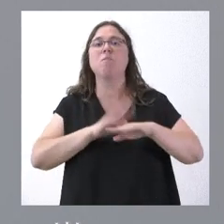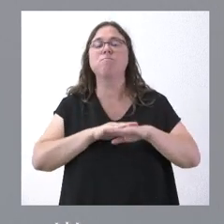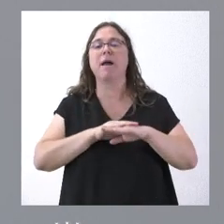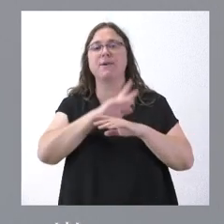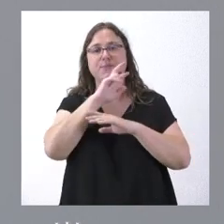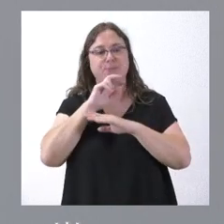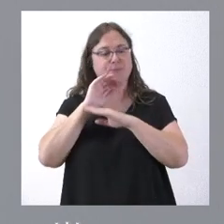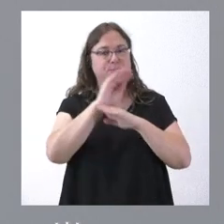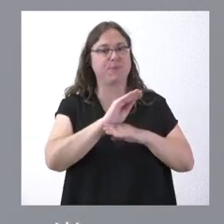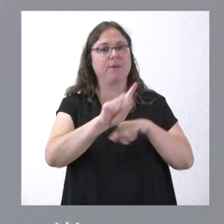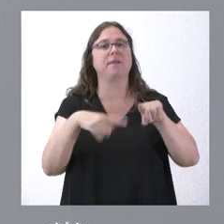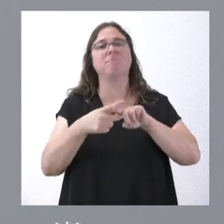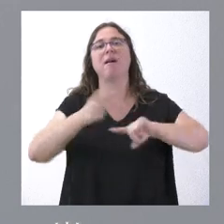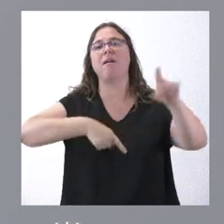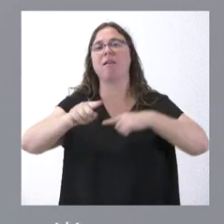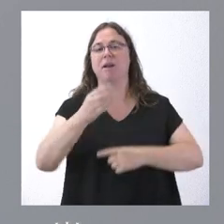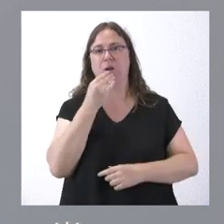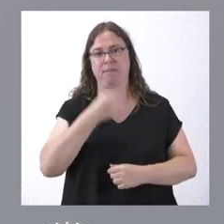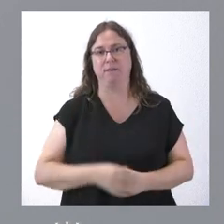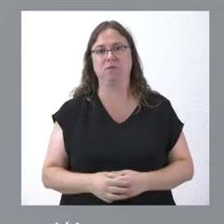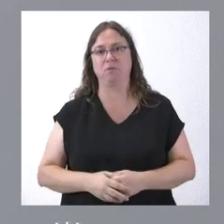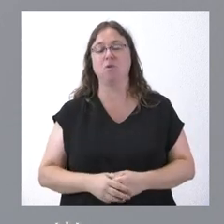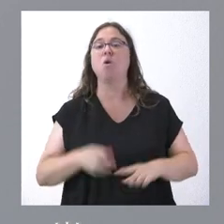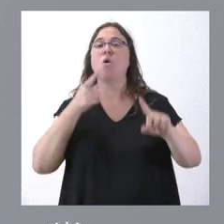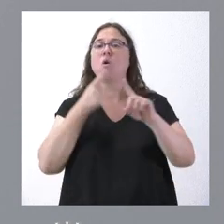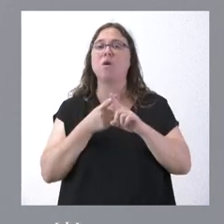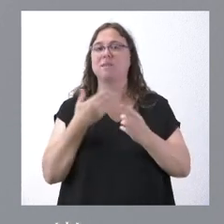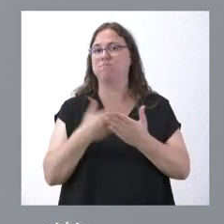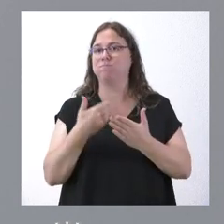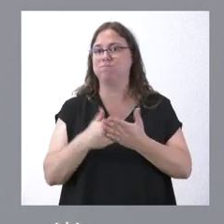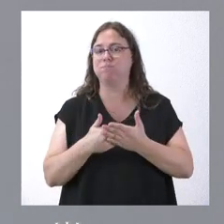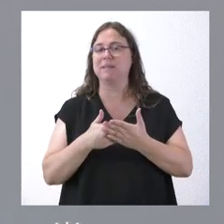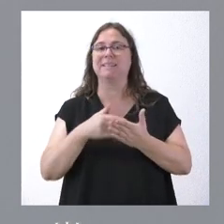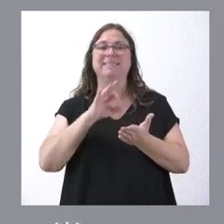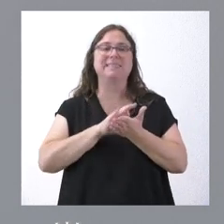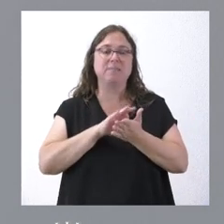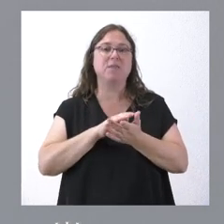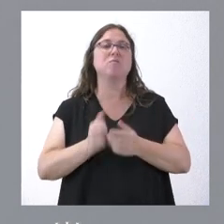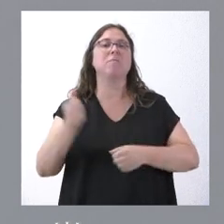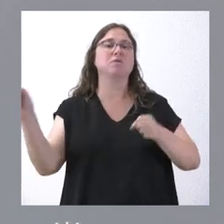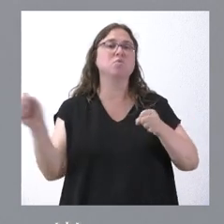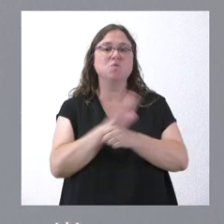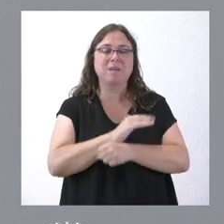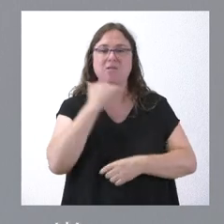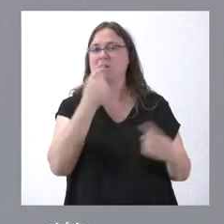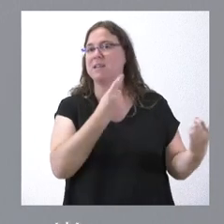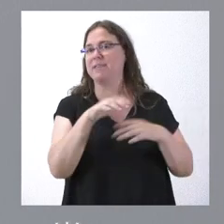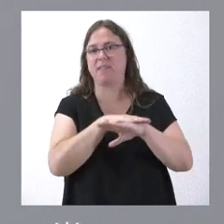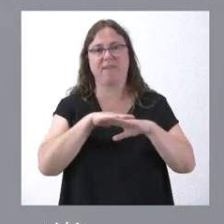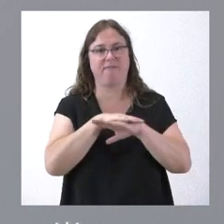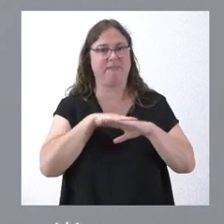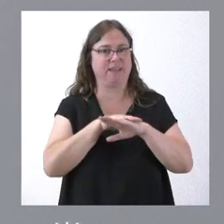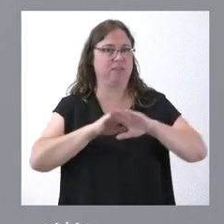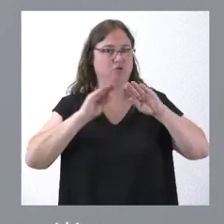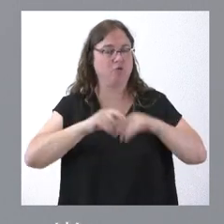conservación y el reparto de alimentos, con la finalidad de garantizar a través de un servicio coordinado la cobertura de una de las necesidades más básicas de subsistencia de